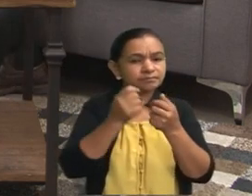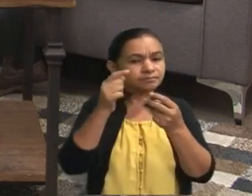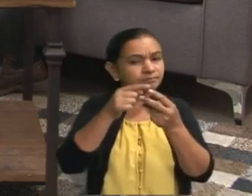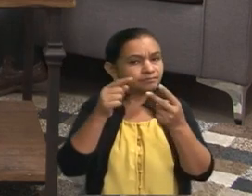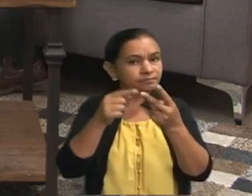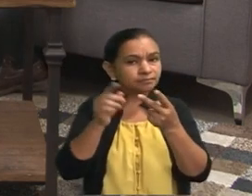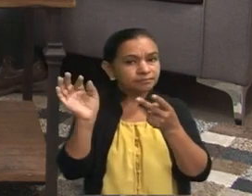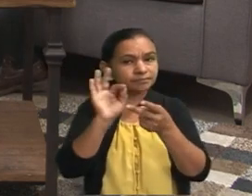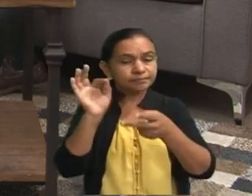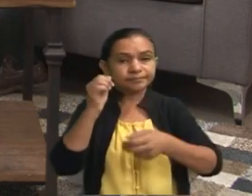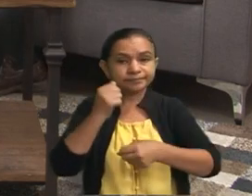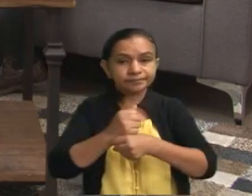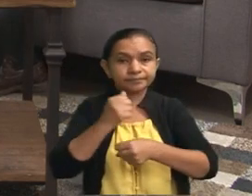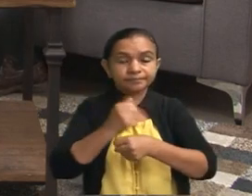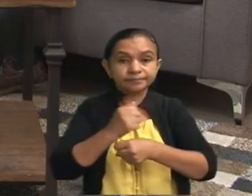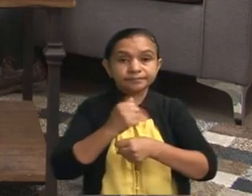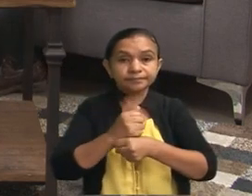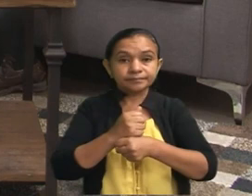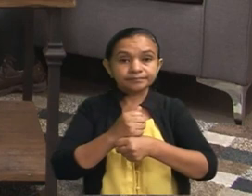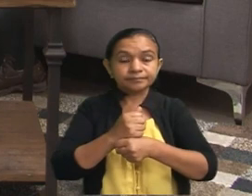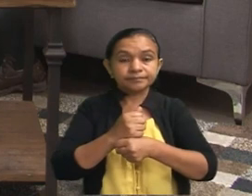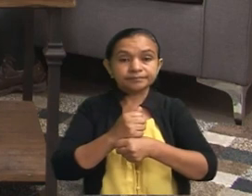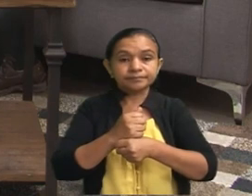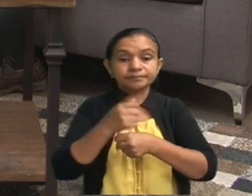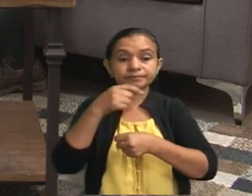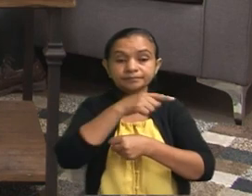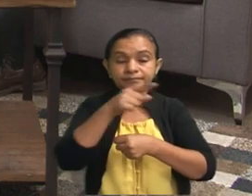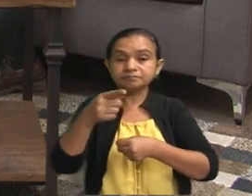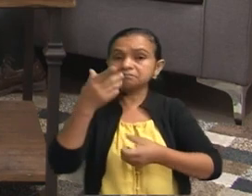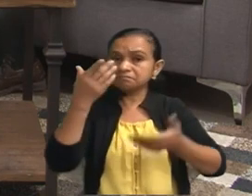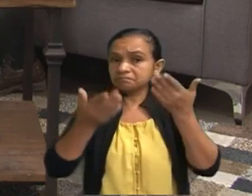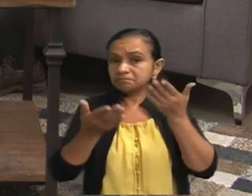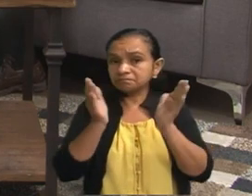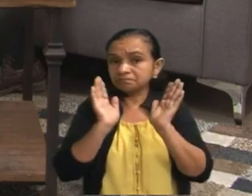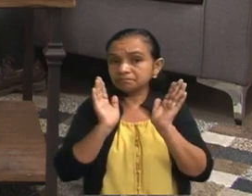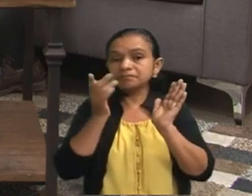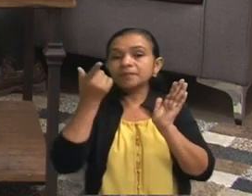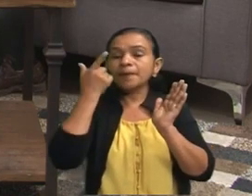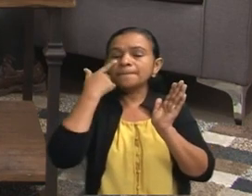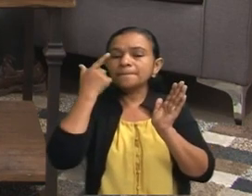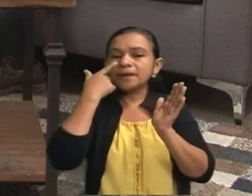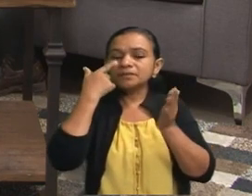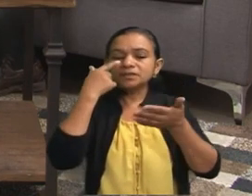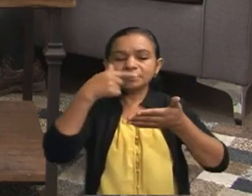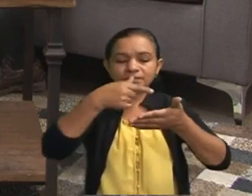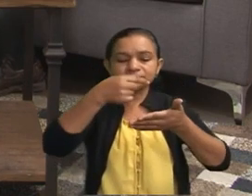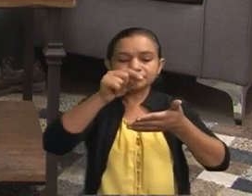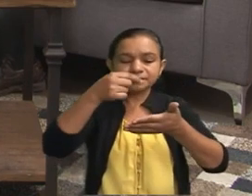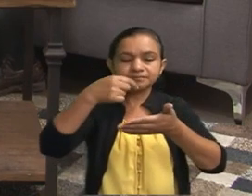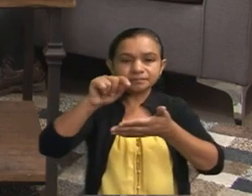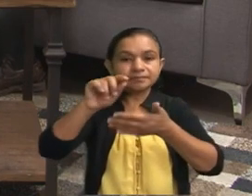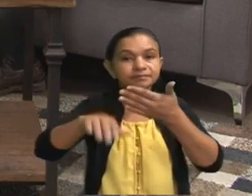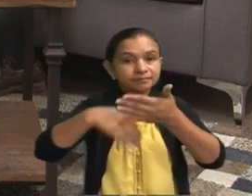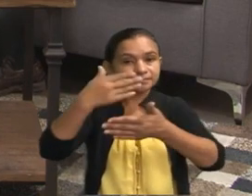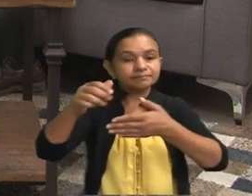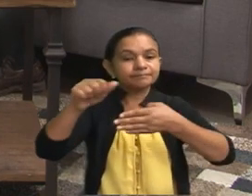procedimientos de actuación en estos casos. Entonces todo eso vamos a analizar después del simulacro. Y